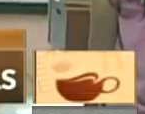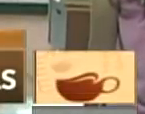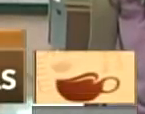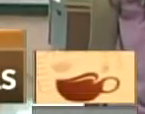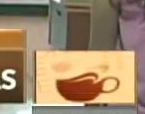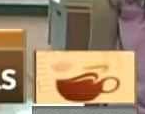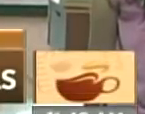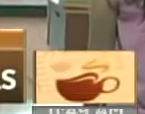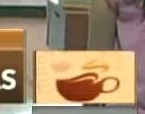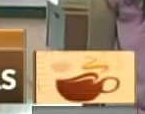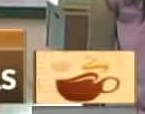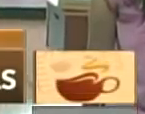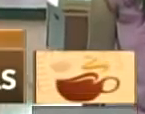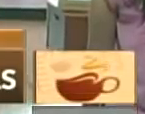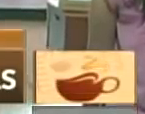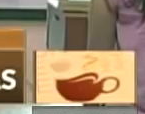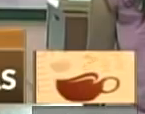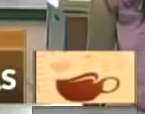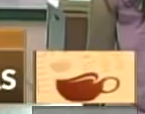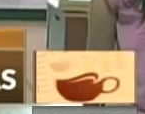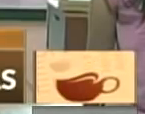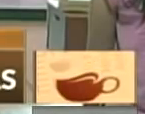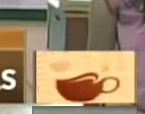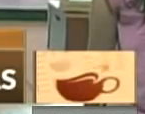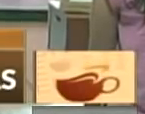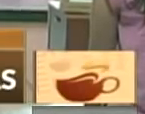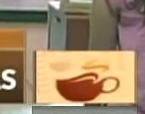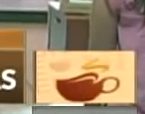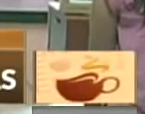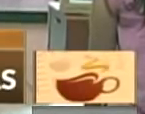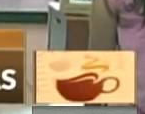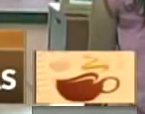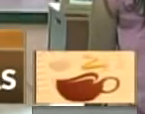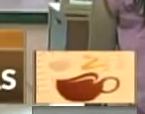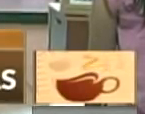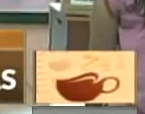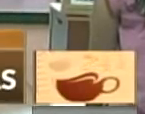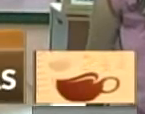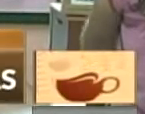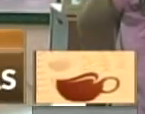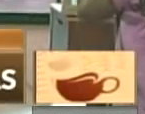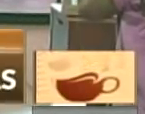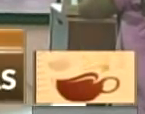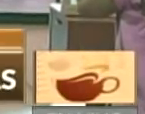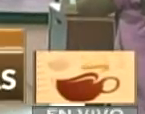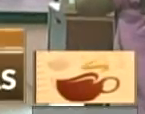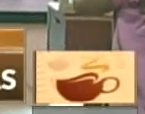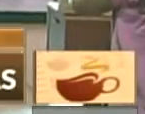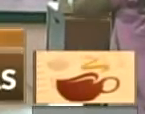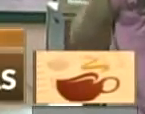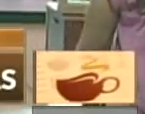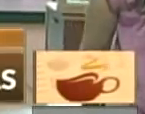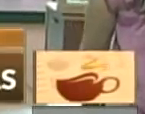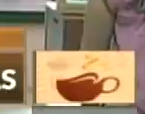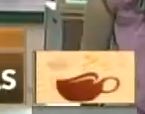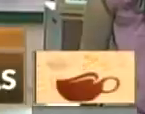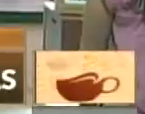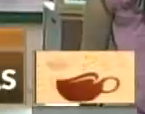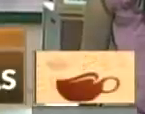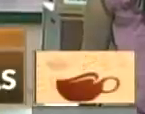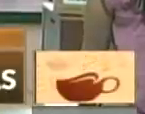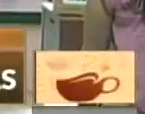almirante en jefe Remigio Ceballos, y demás autoridades del gobierno nacional están presentes en esta actividad. Así también